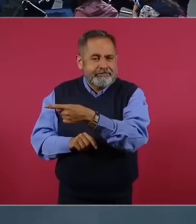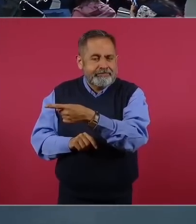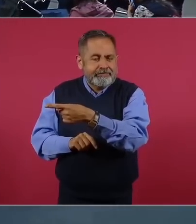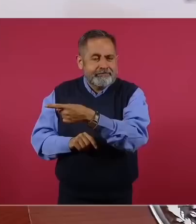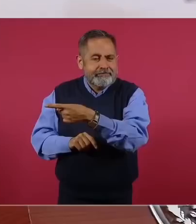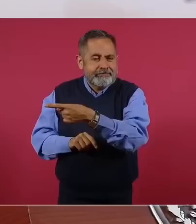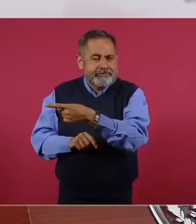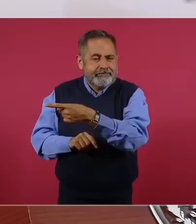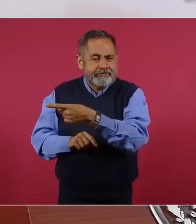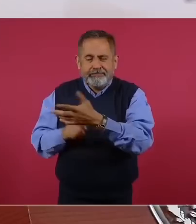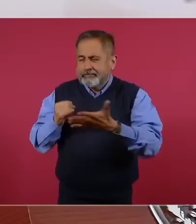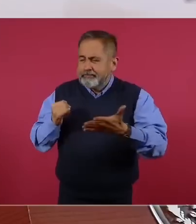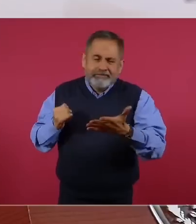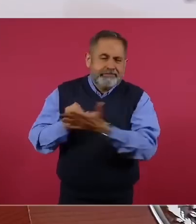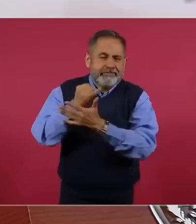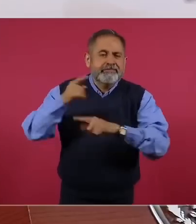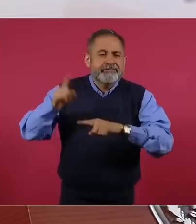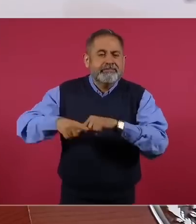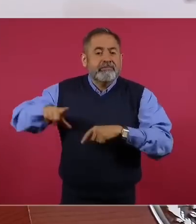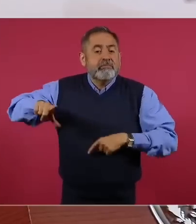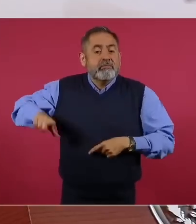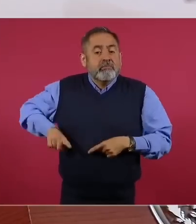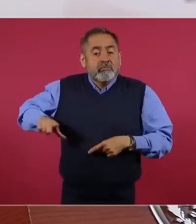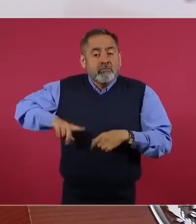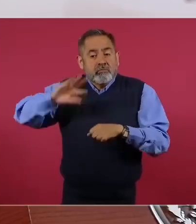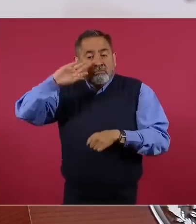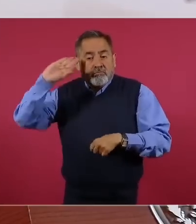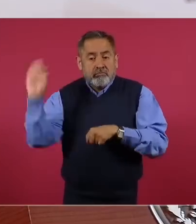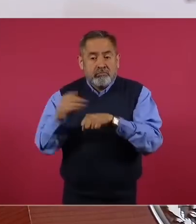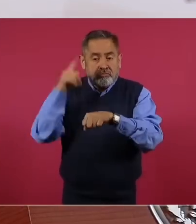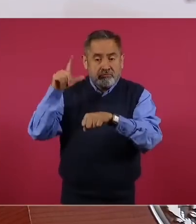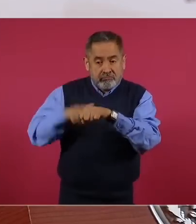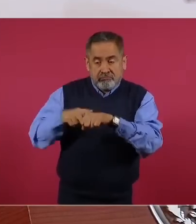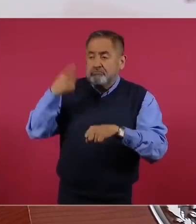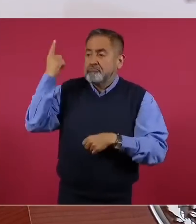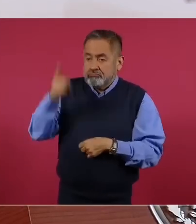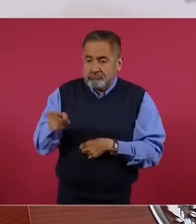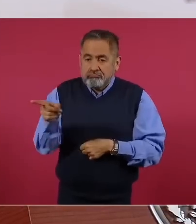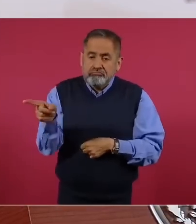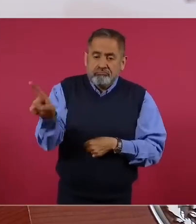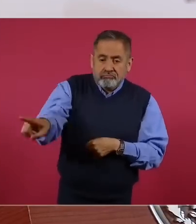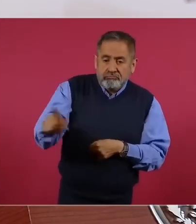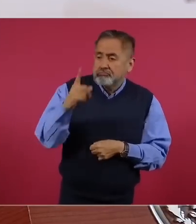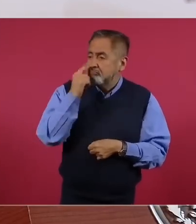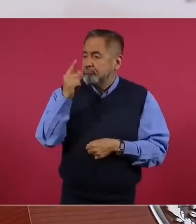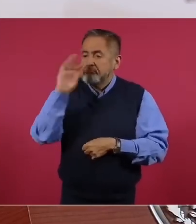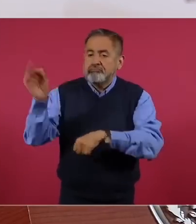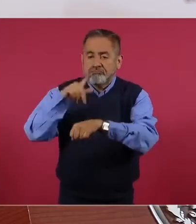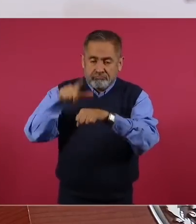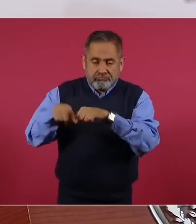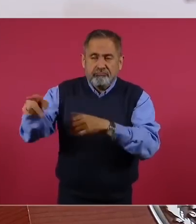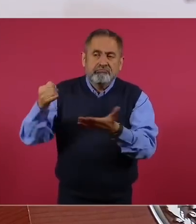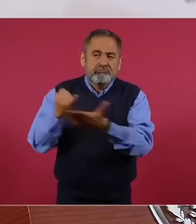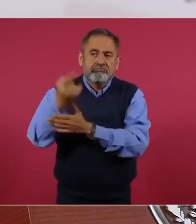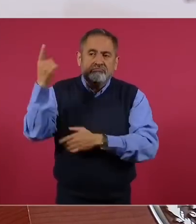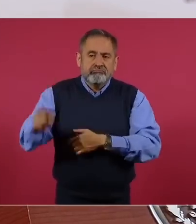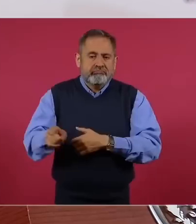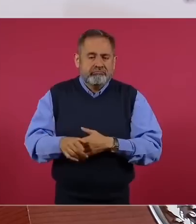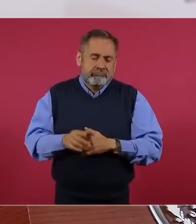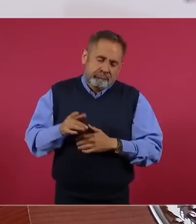una decisión del gobierno federal y de las policías federales.